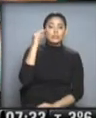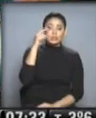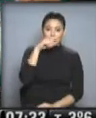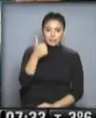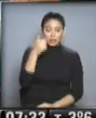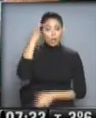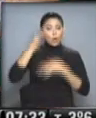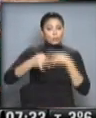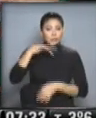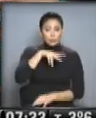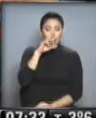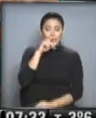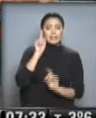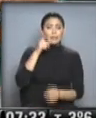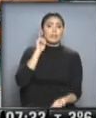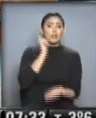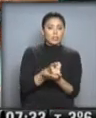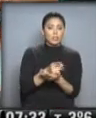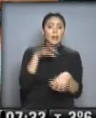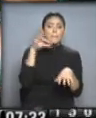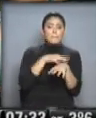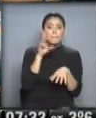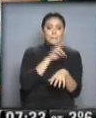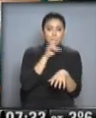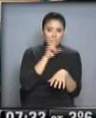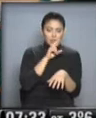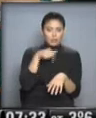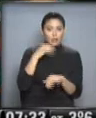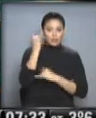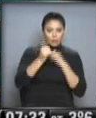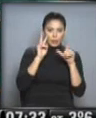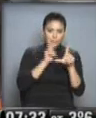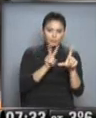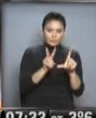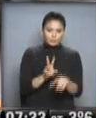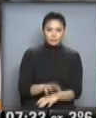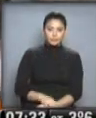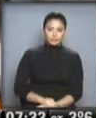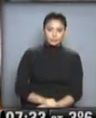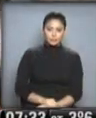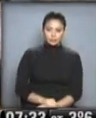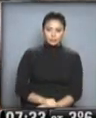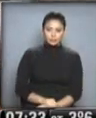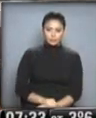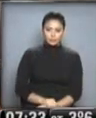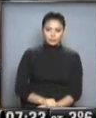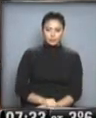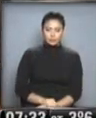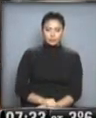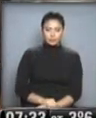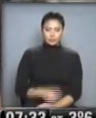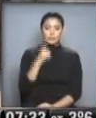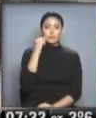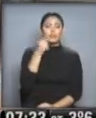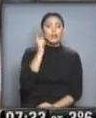La justicia platense también condenó a la médica Silvia Marta Kirilovsky. Los detalles. Por unanimidad condenar a María